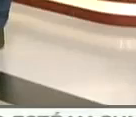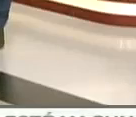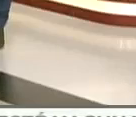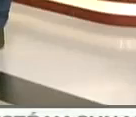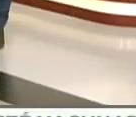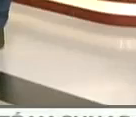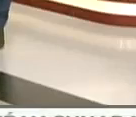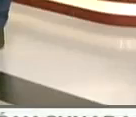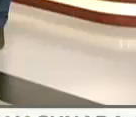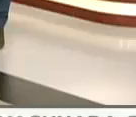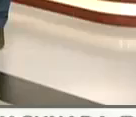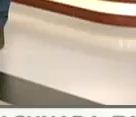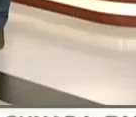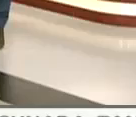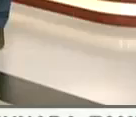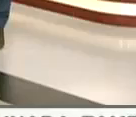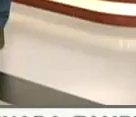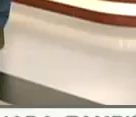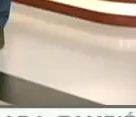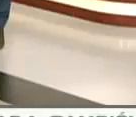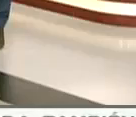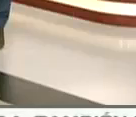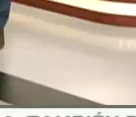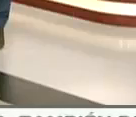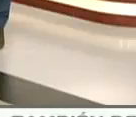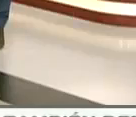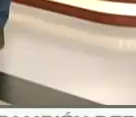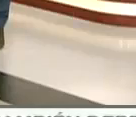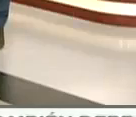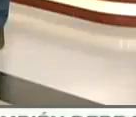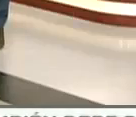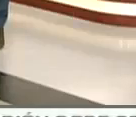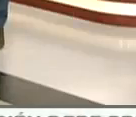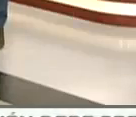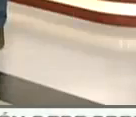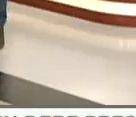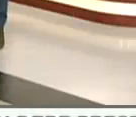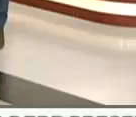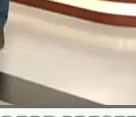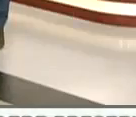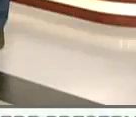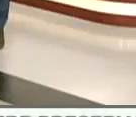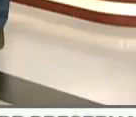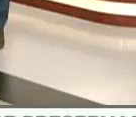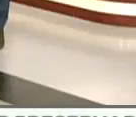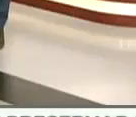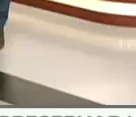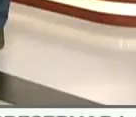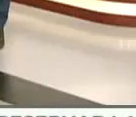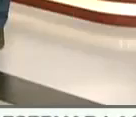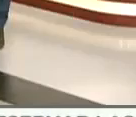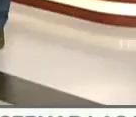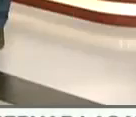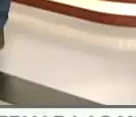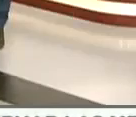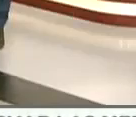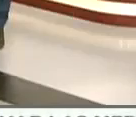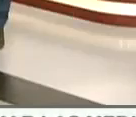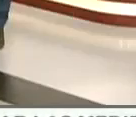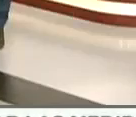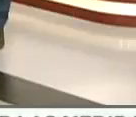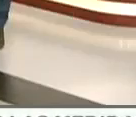bien el jefe de Estado, es la praxis auténtica, yendo de la práctica, de la aplicación a la teoría. Así